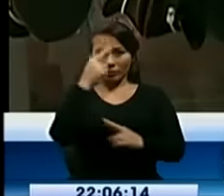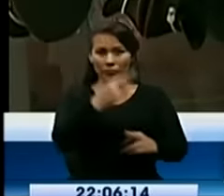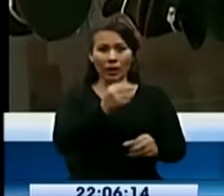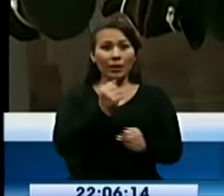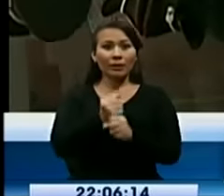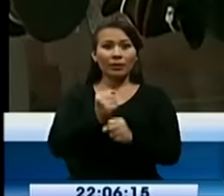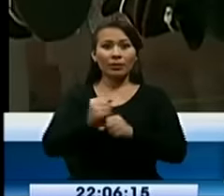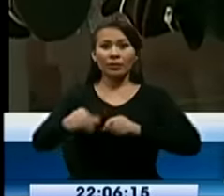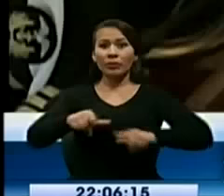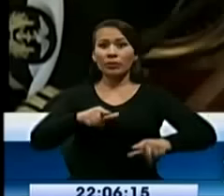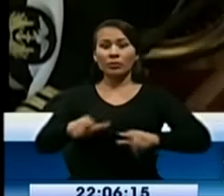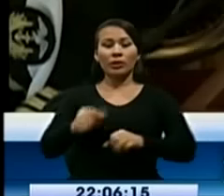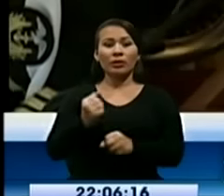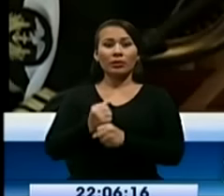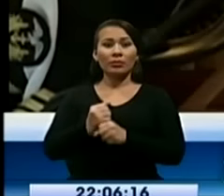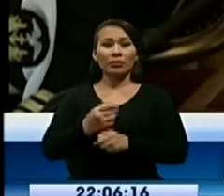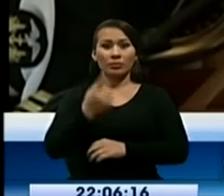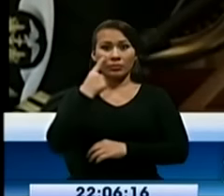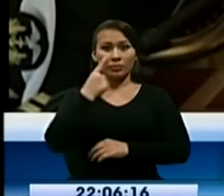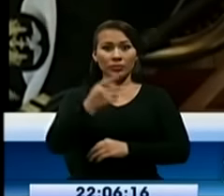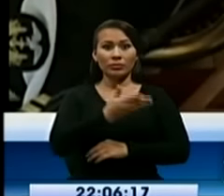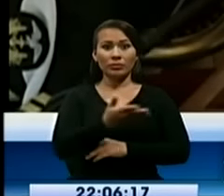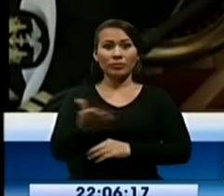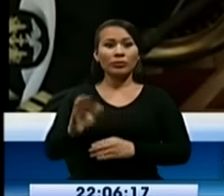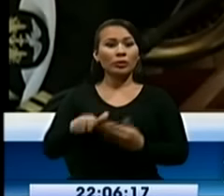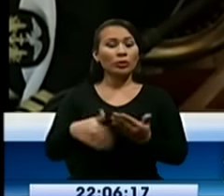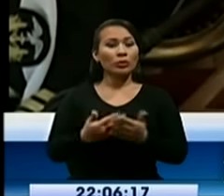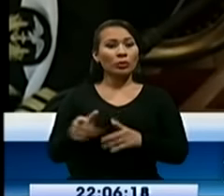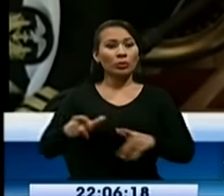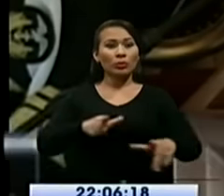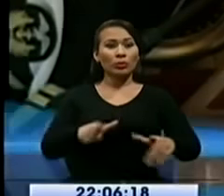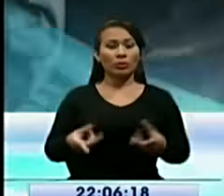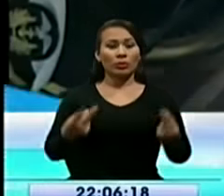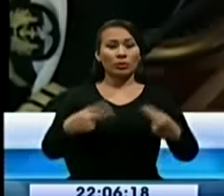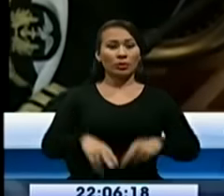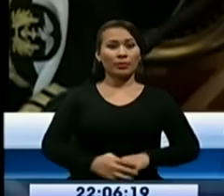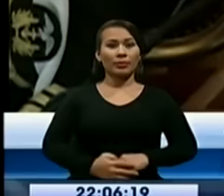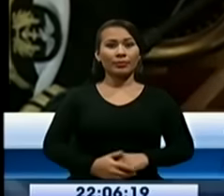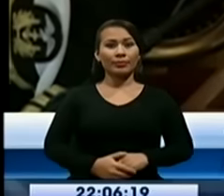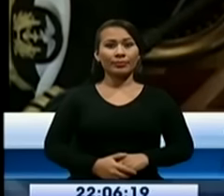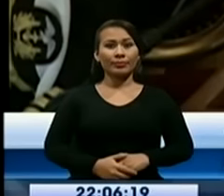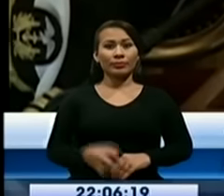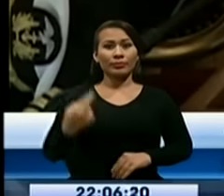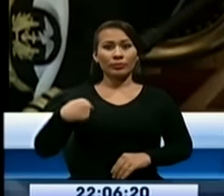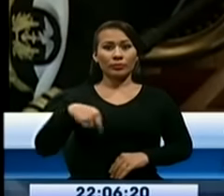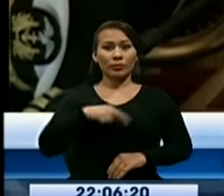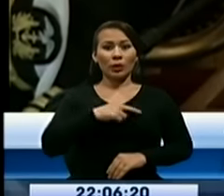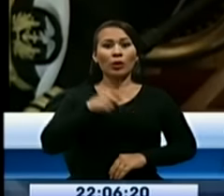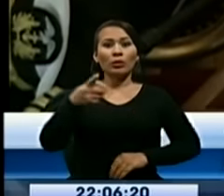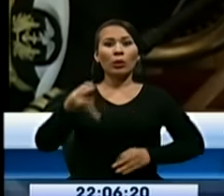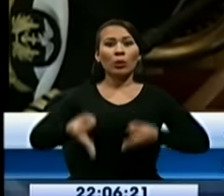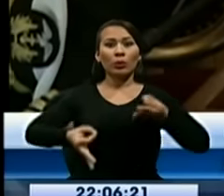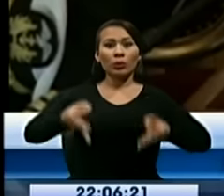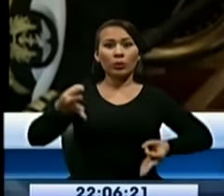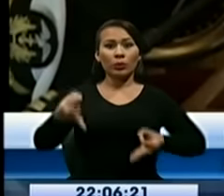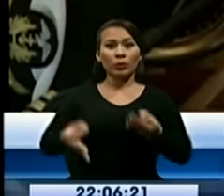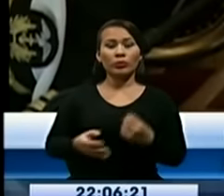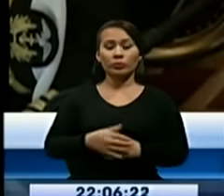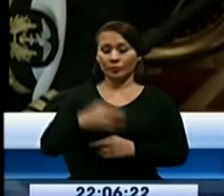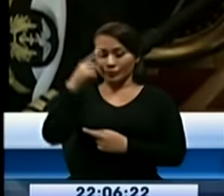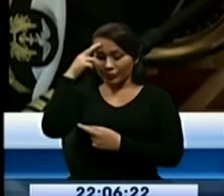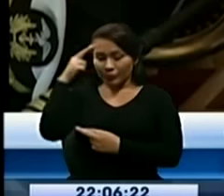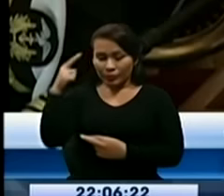en favor de la patria. En nombre de las Fuerzas Armadas, rendimos un justo y merecido homenaje.